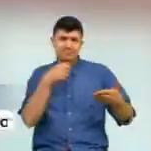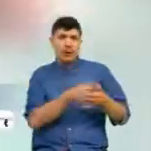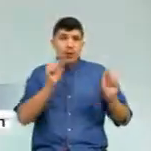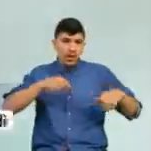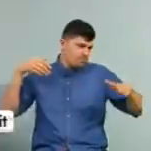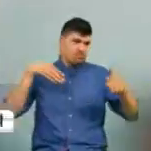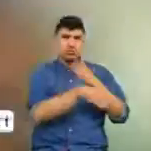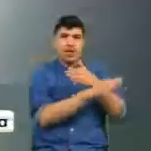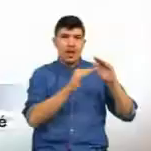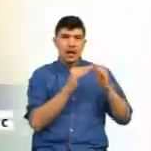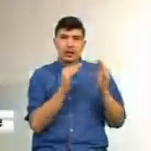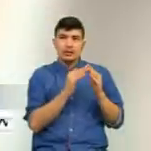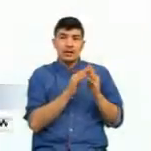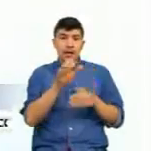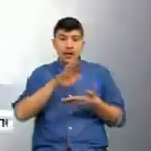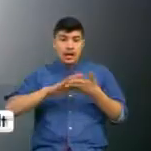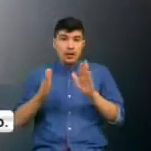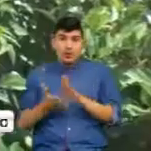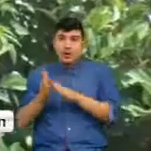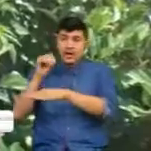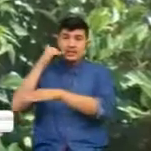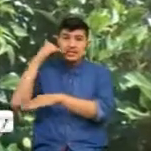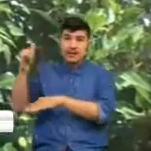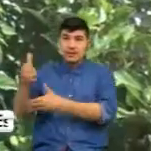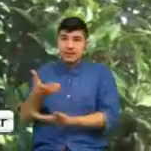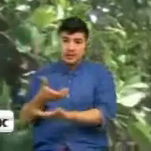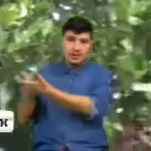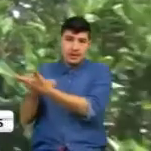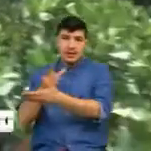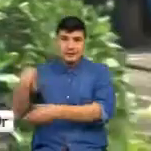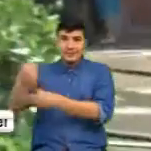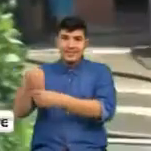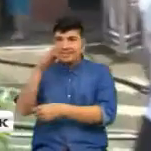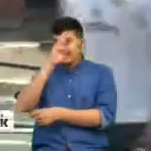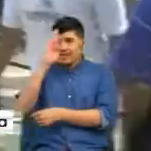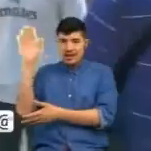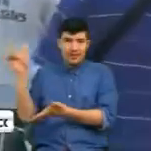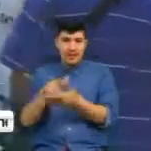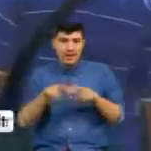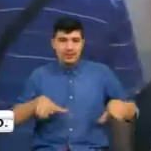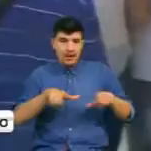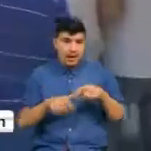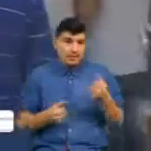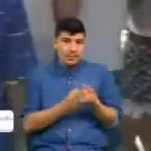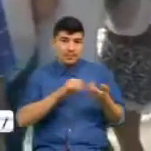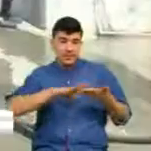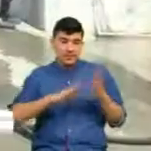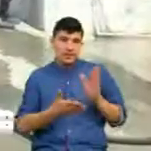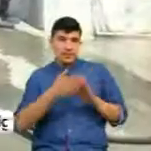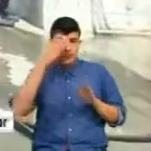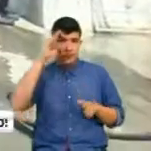entrar. Inmediatamente los ciudadanos llamaron al Cuerpo de Bomberos Voluntarios de San Gil, quienes llegaron al lugar y con el apoyo de la comunidad,